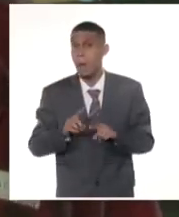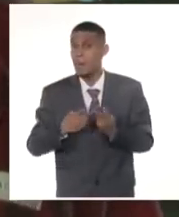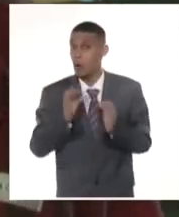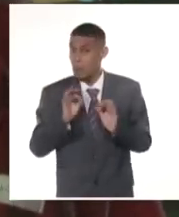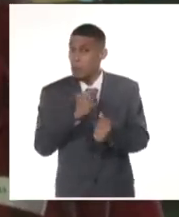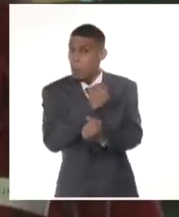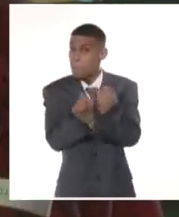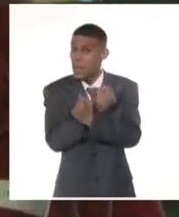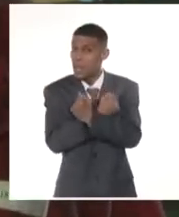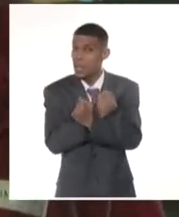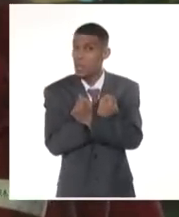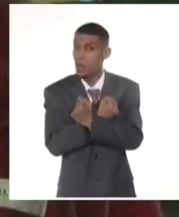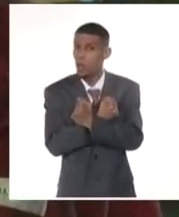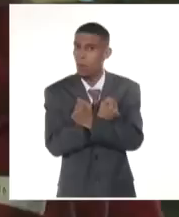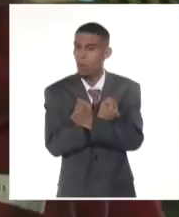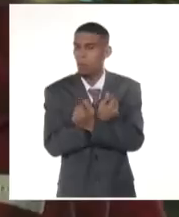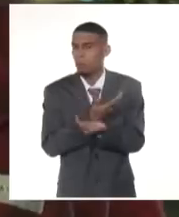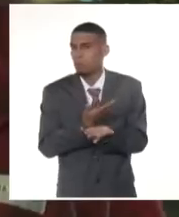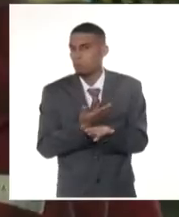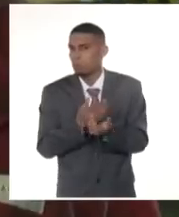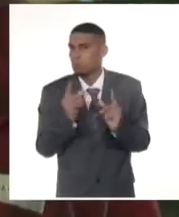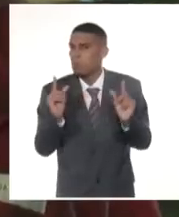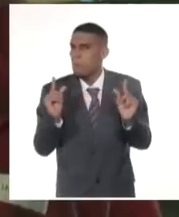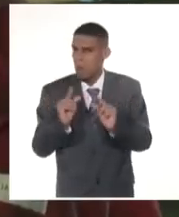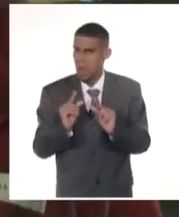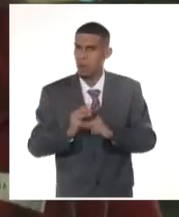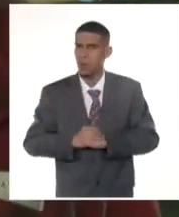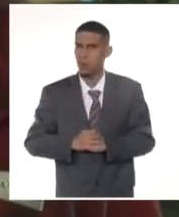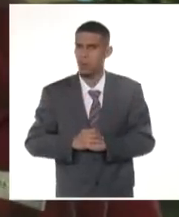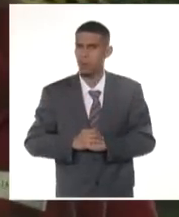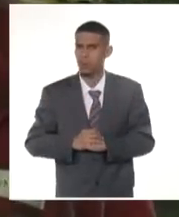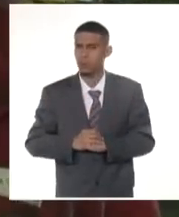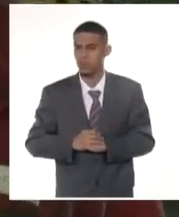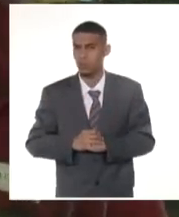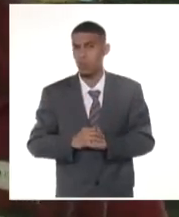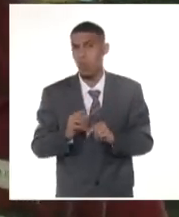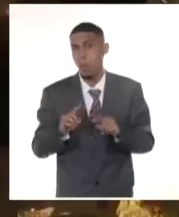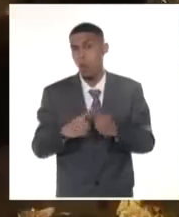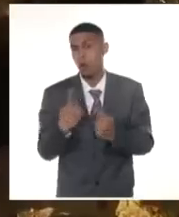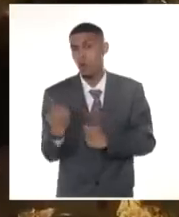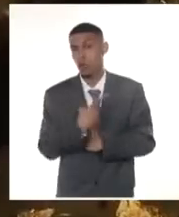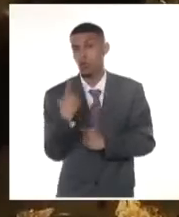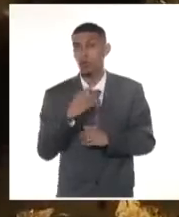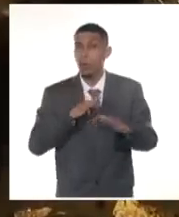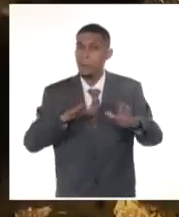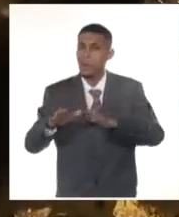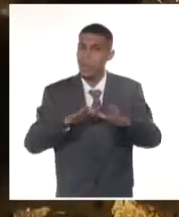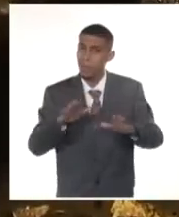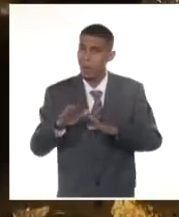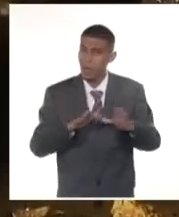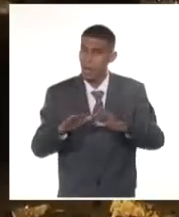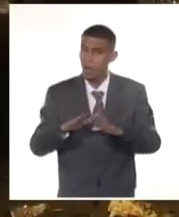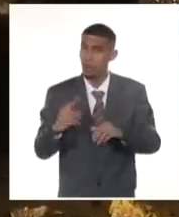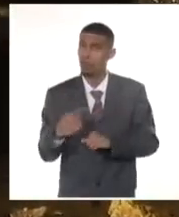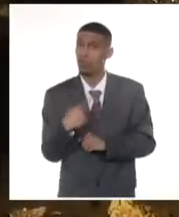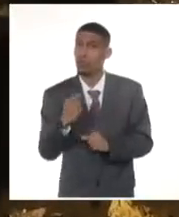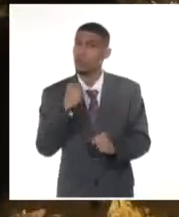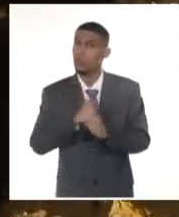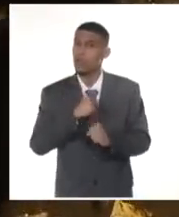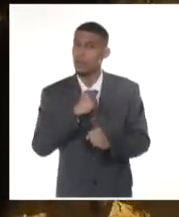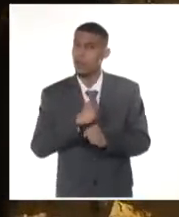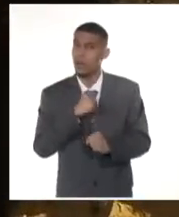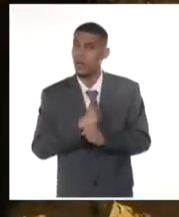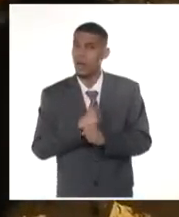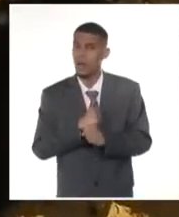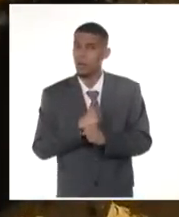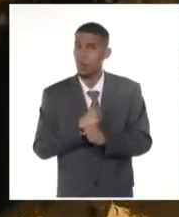estaba minimizado en todo caso. En todo momento estuvo minimizado siempre el peligro. Estábamos trabajando a